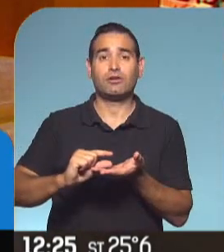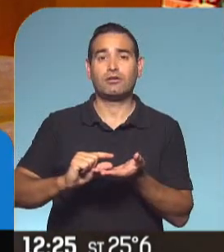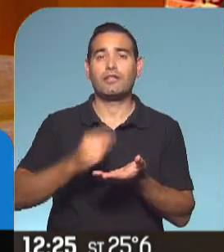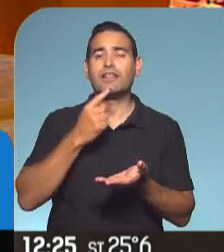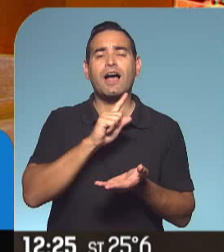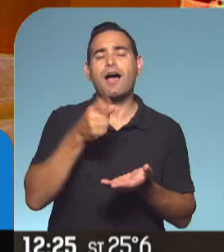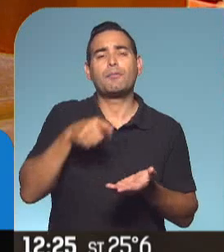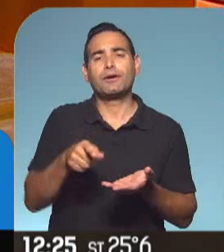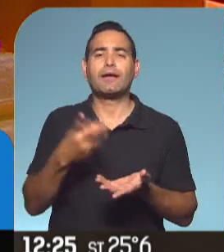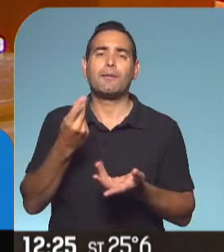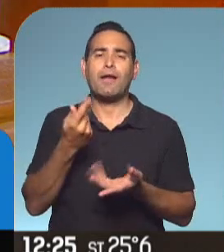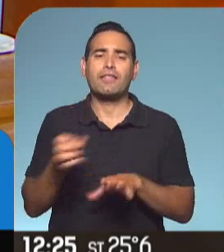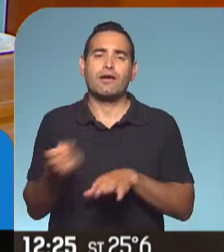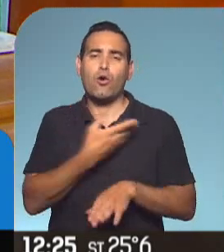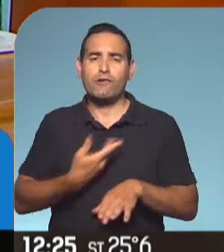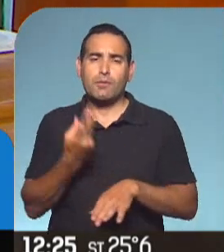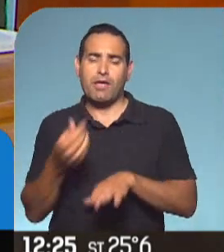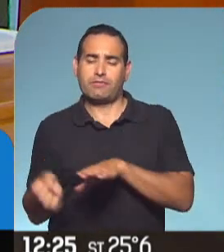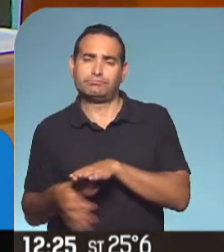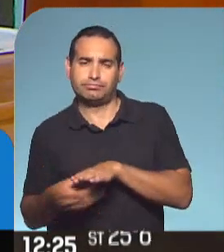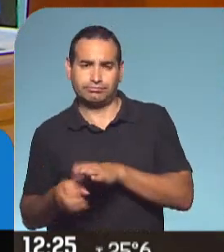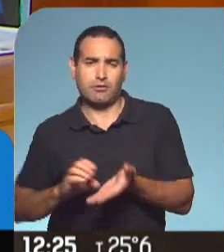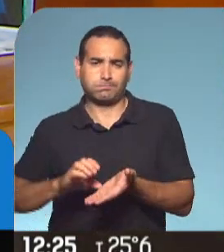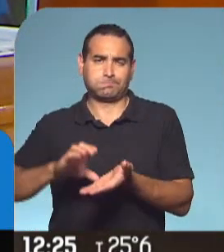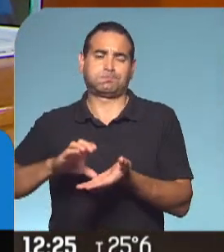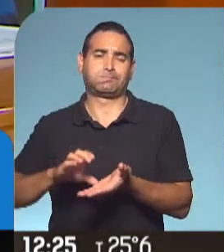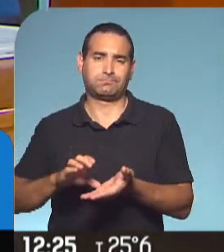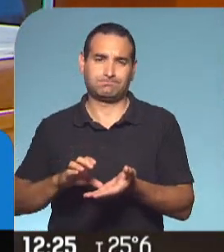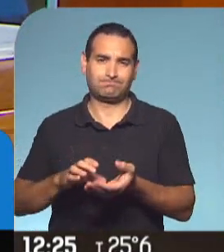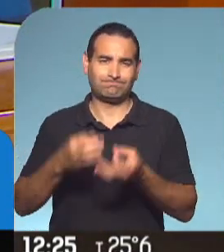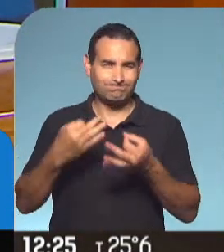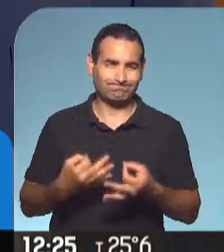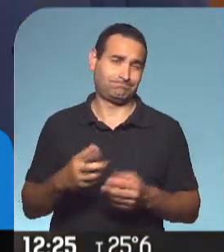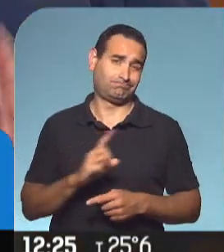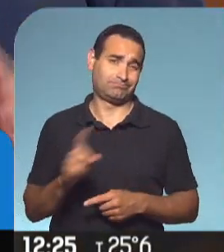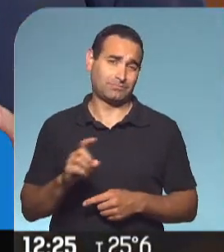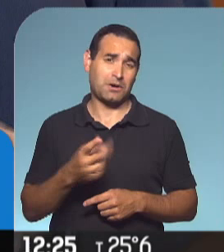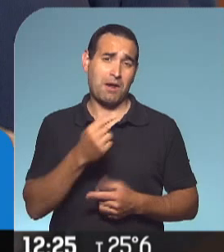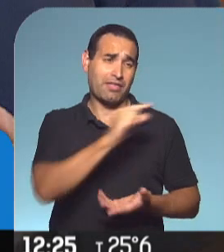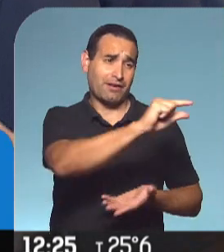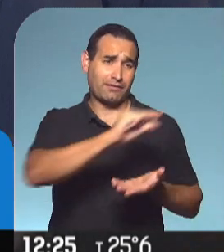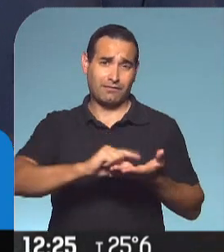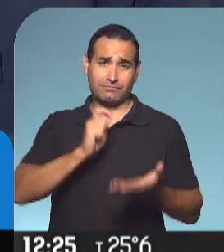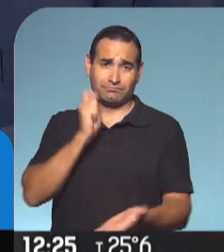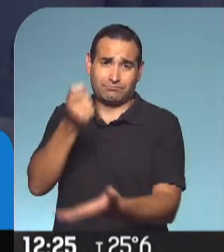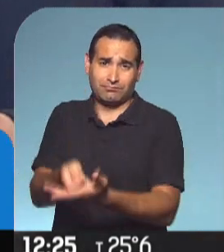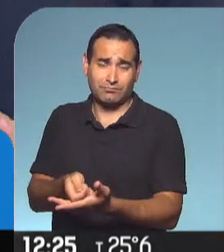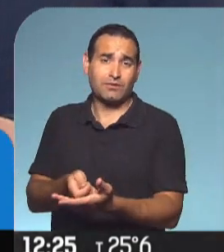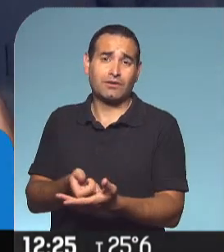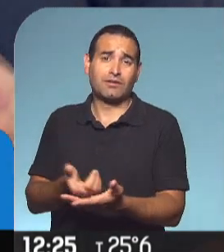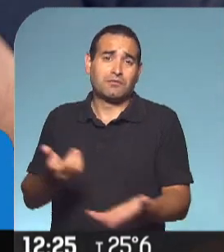era para reforzar las reservas, para fortalecer el plan económico y demás, y en Sí, realidad lo único que hizo es financiar la salida de